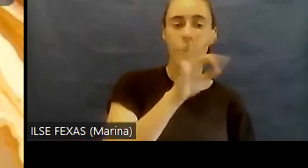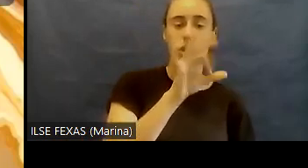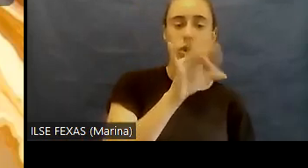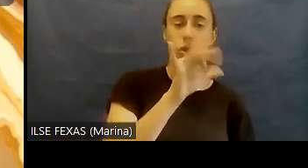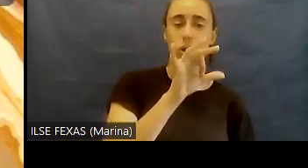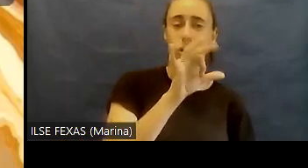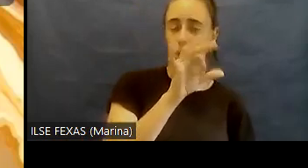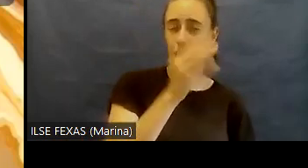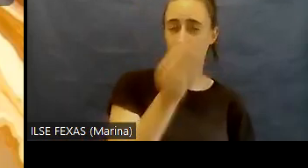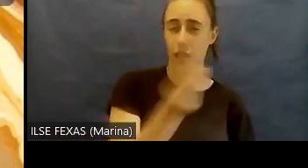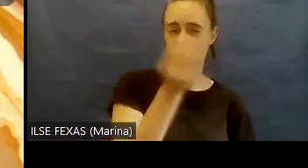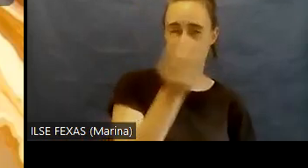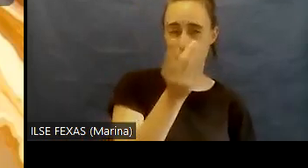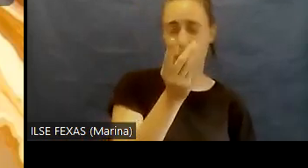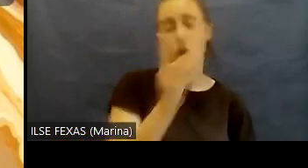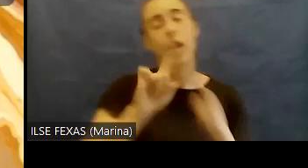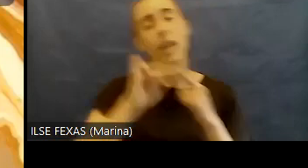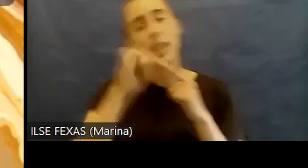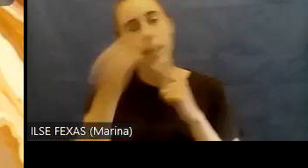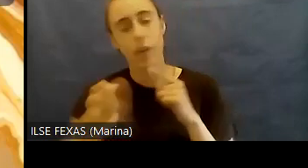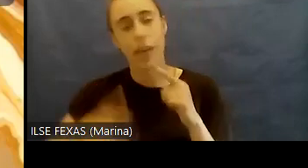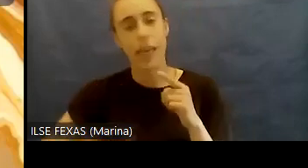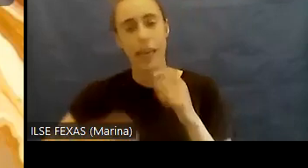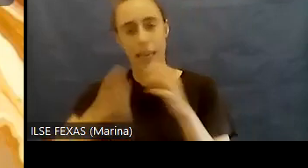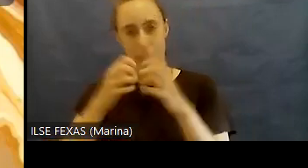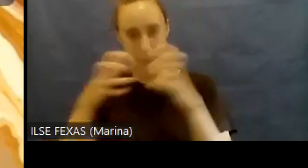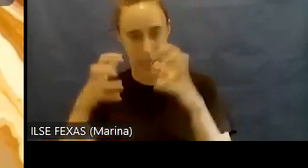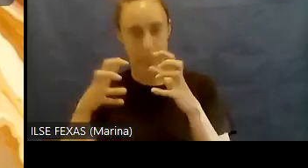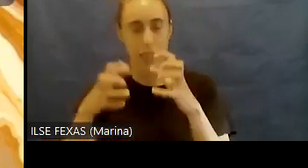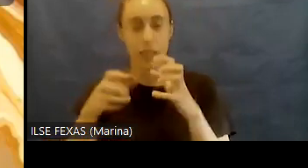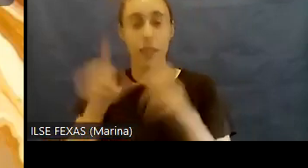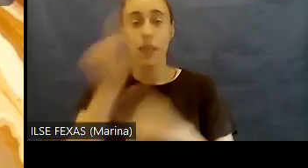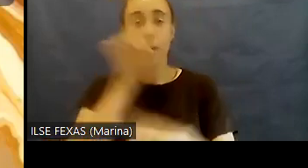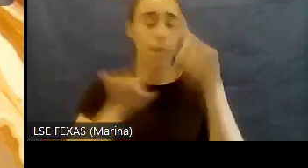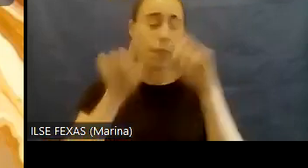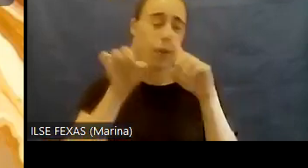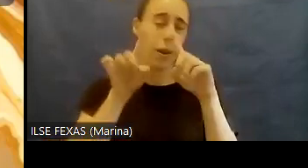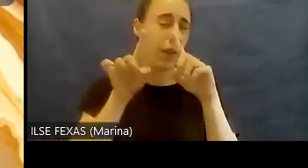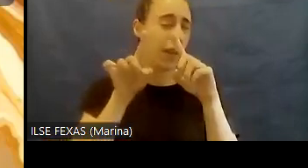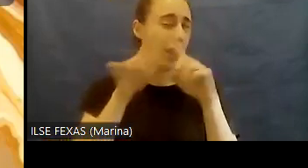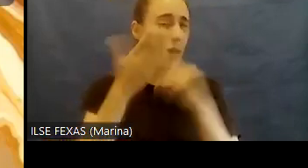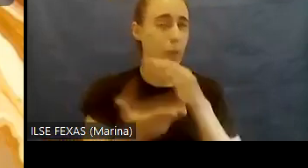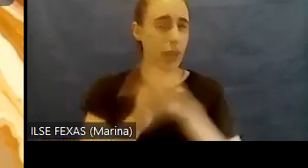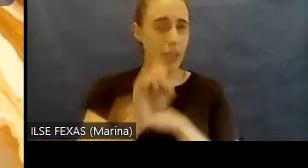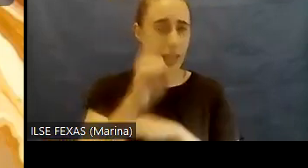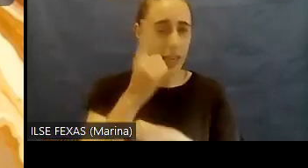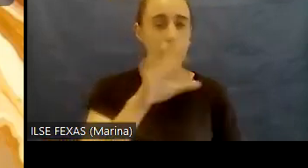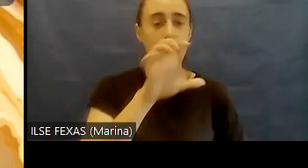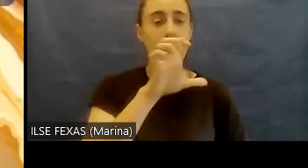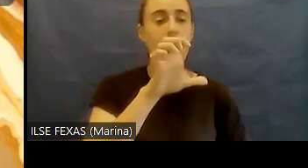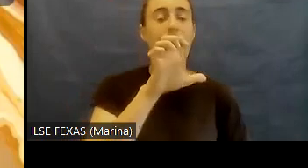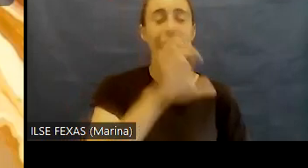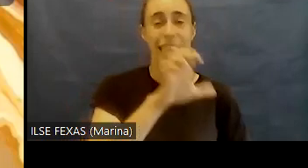apareciendo una hepatitis. Y el principal problema que tenemos en el caso de la esteatosis hepática, que como os digo es